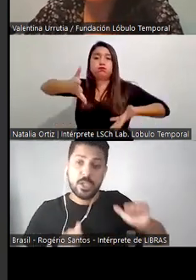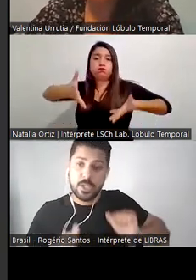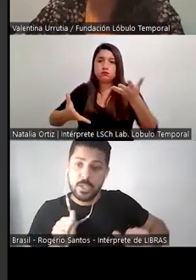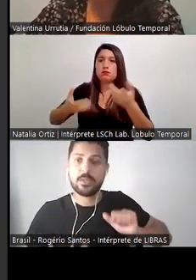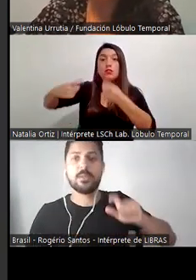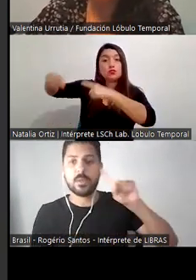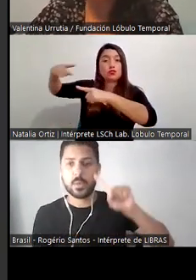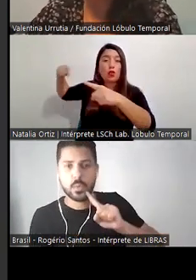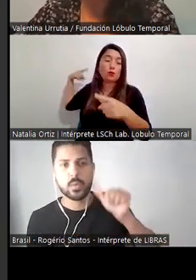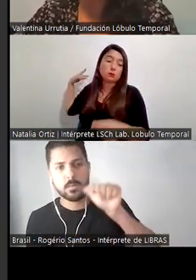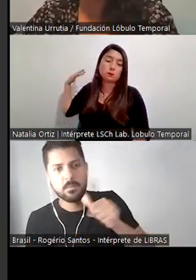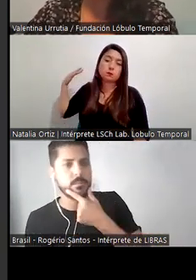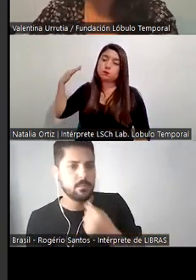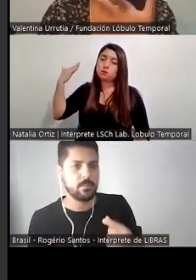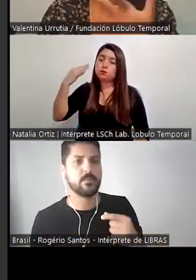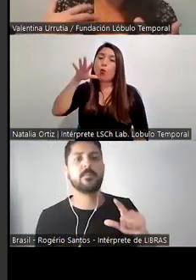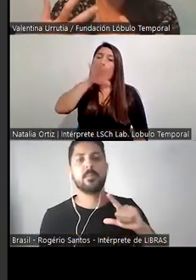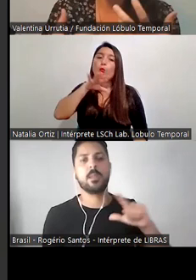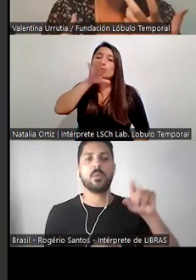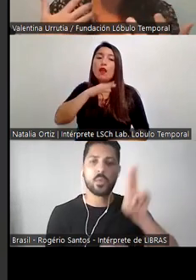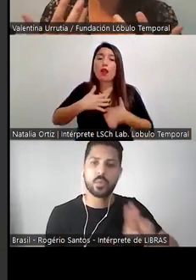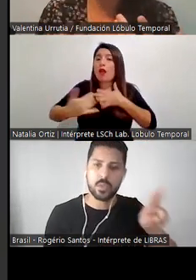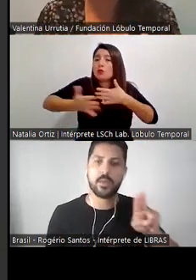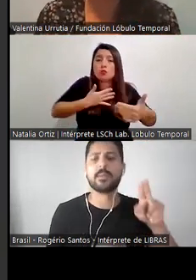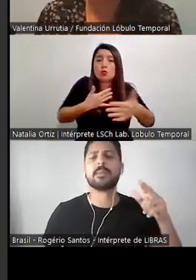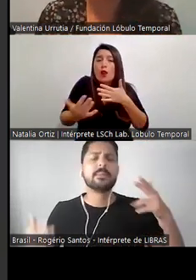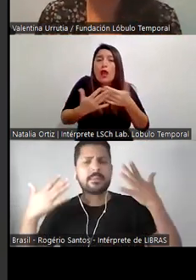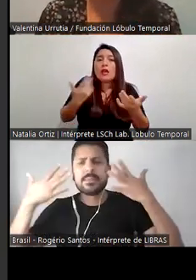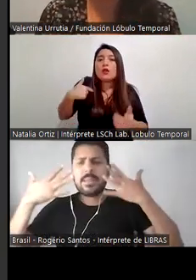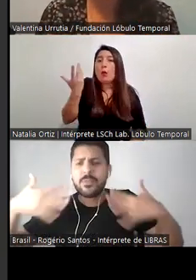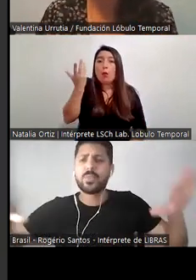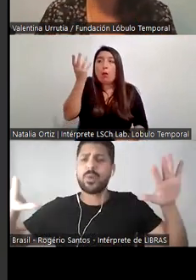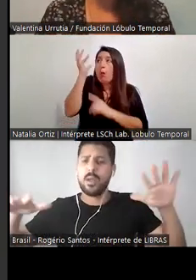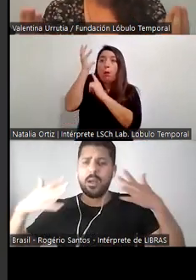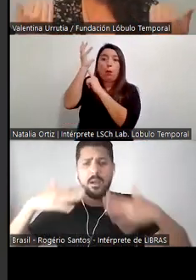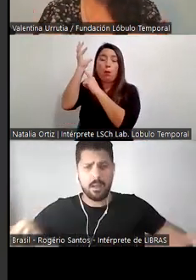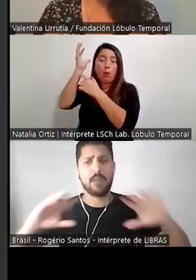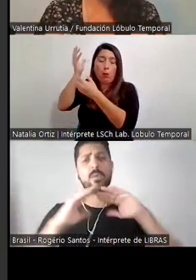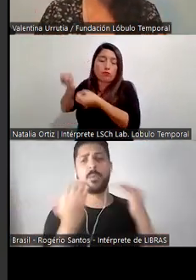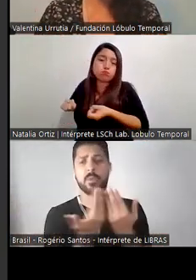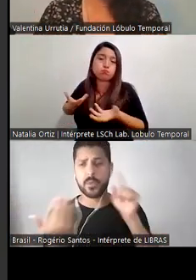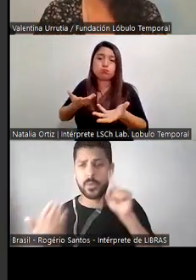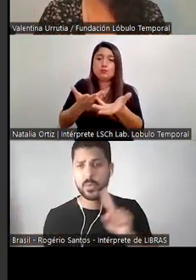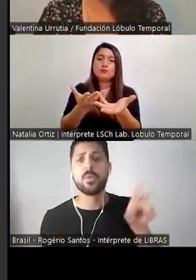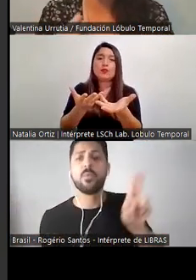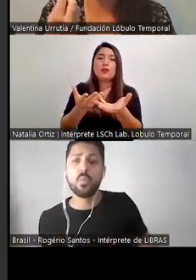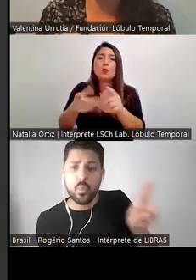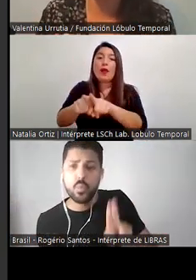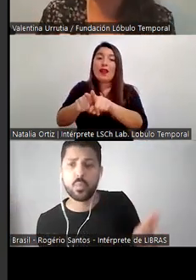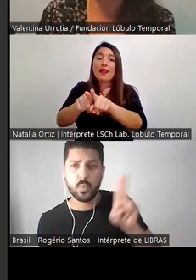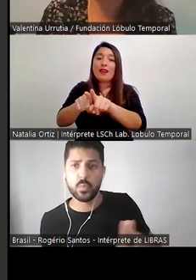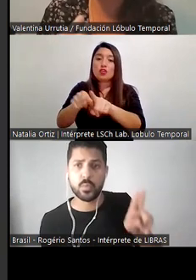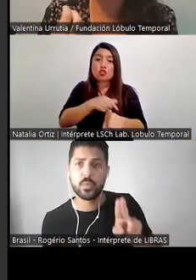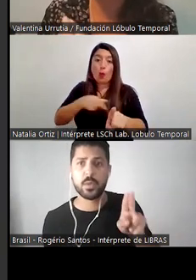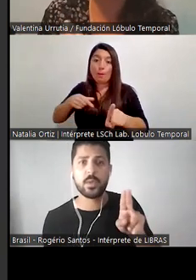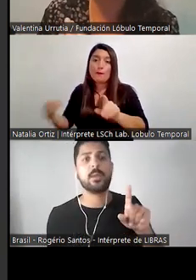históricamente utilizado de forma natural e intuitiva por la comunidad sorda, incluso antes de que se le diera un